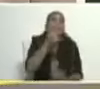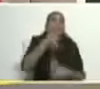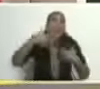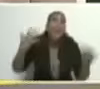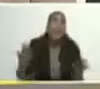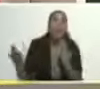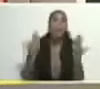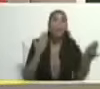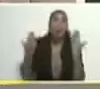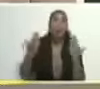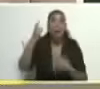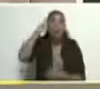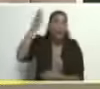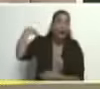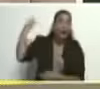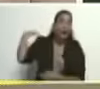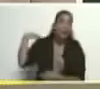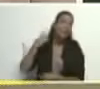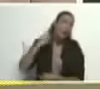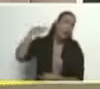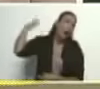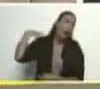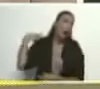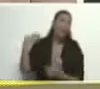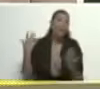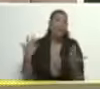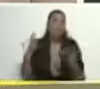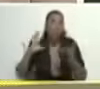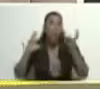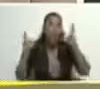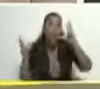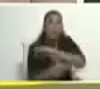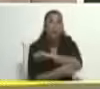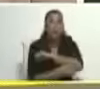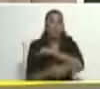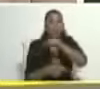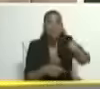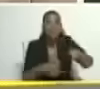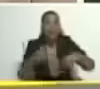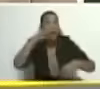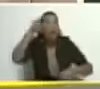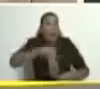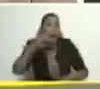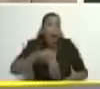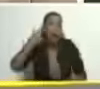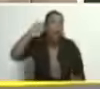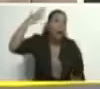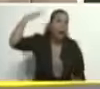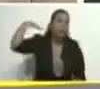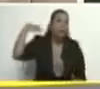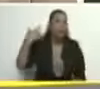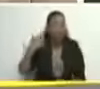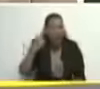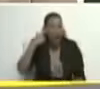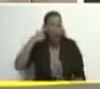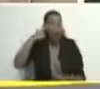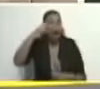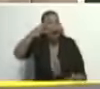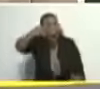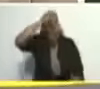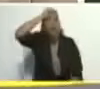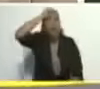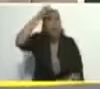compararlo, ver la relación entre fenómenos y hechos para lograr una